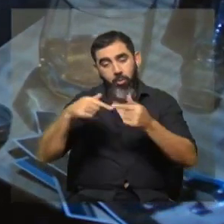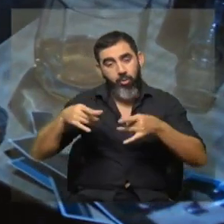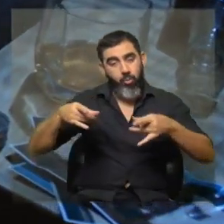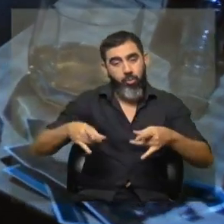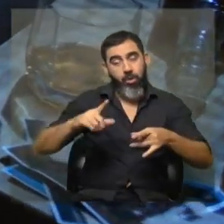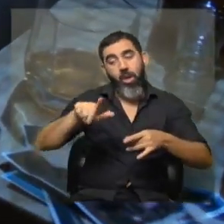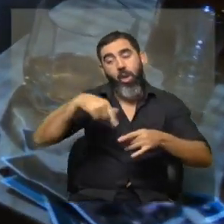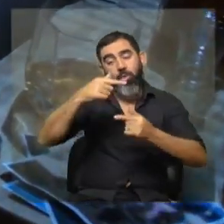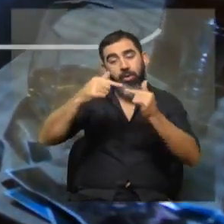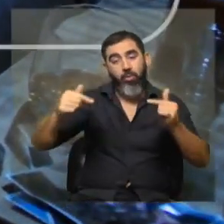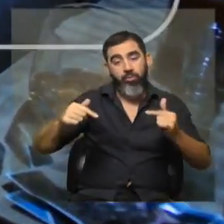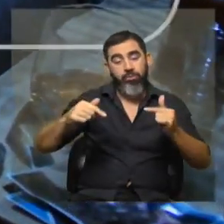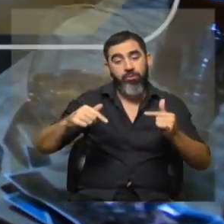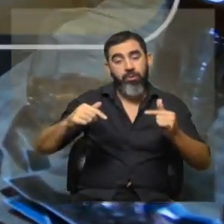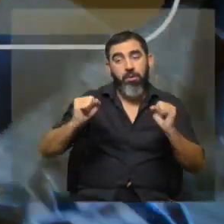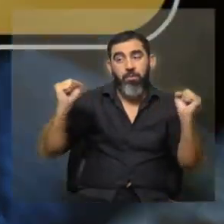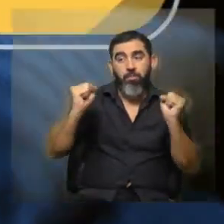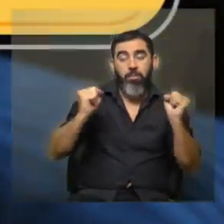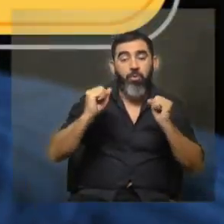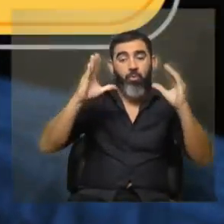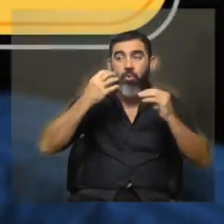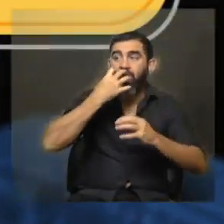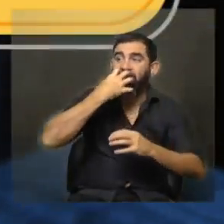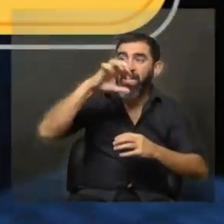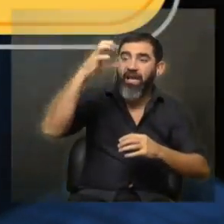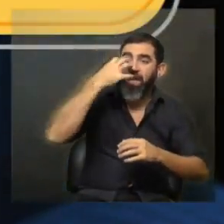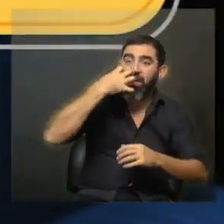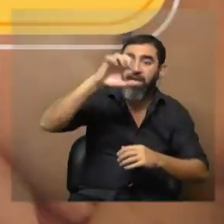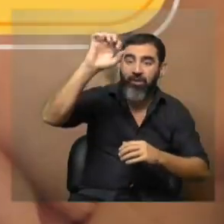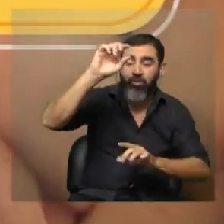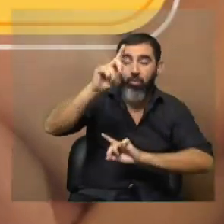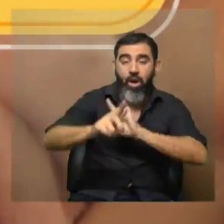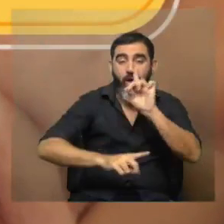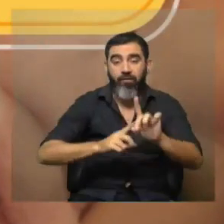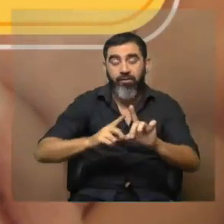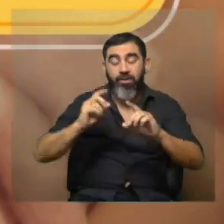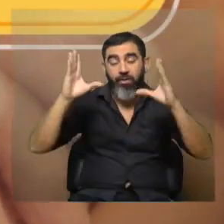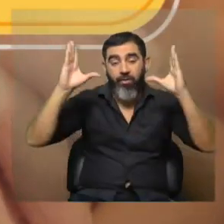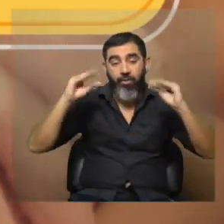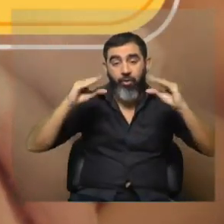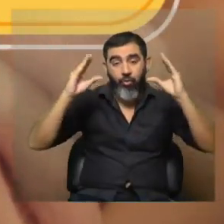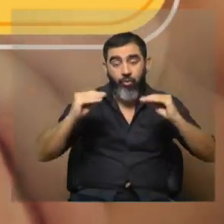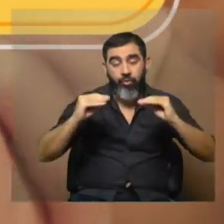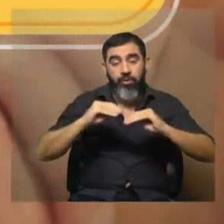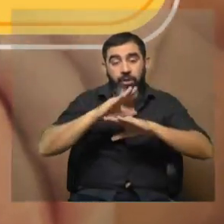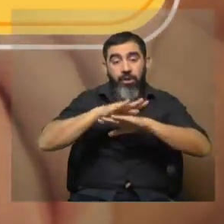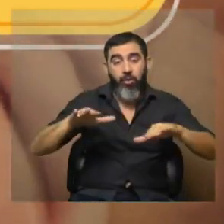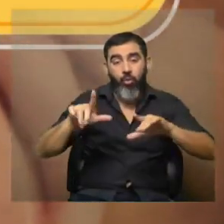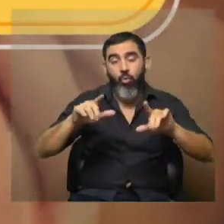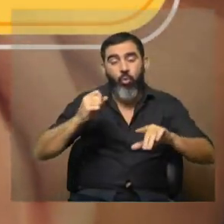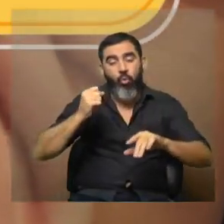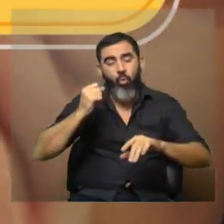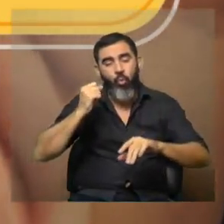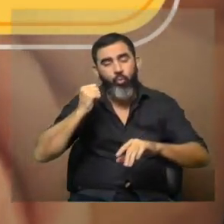otras parasomnias que existen son los terrores nocturnos, son gritos desesperados que ocurren durante la noche. El niño no está soñando